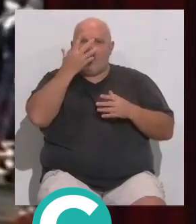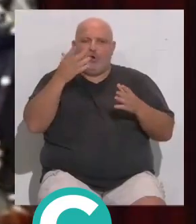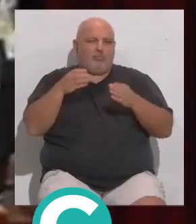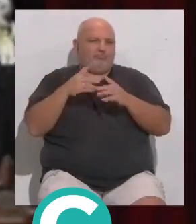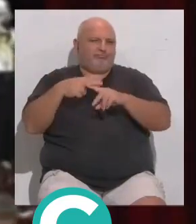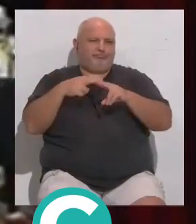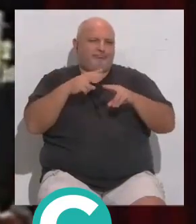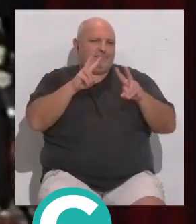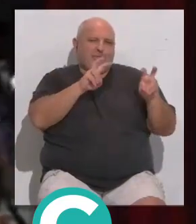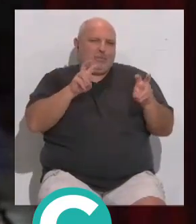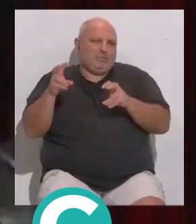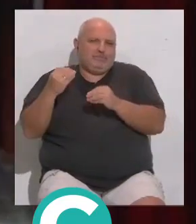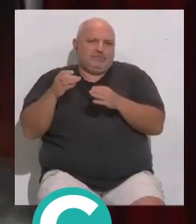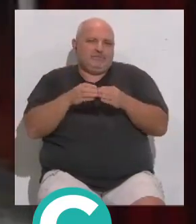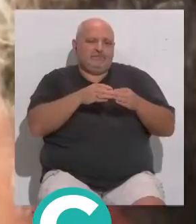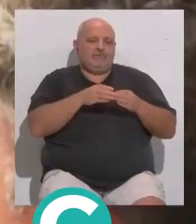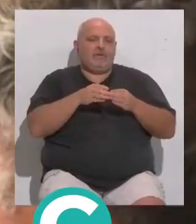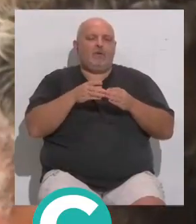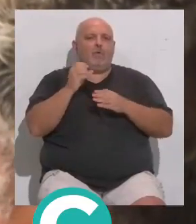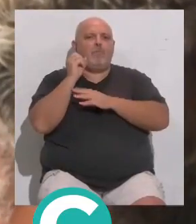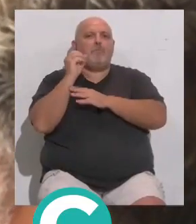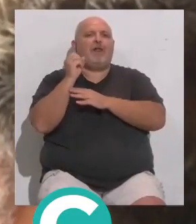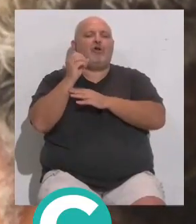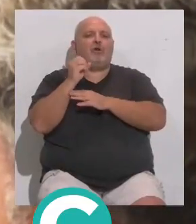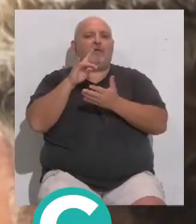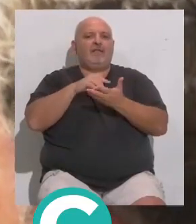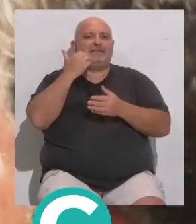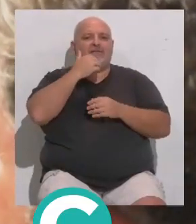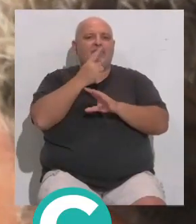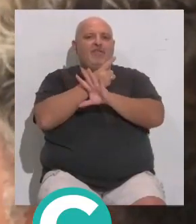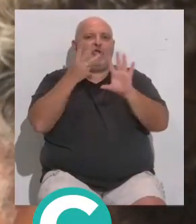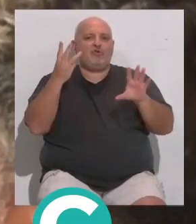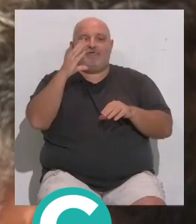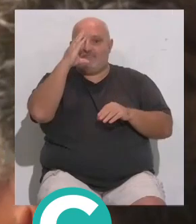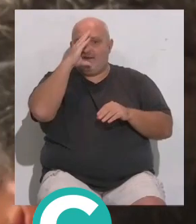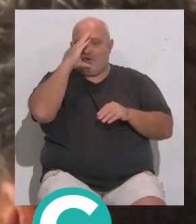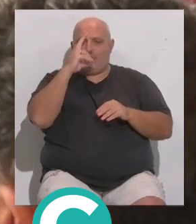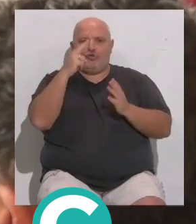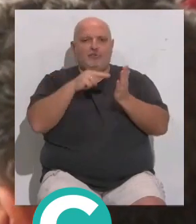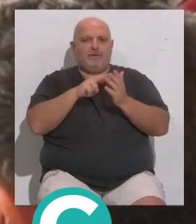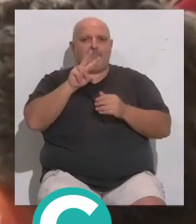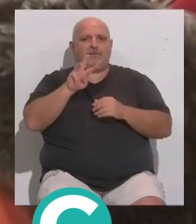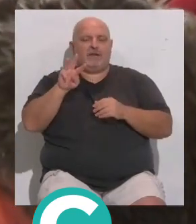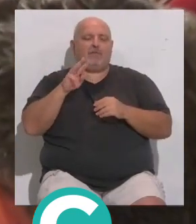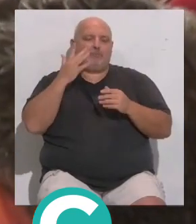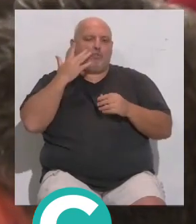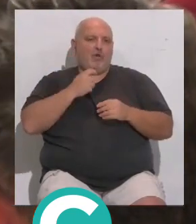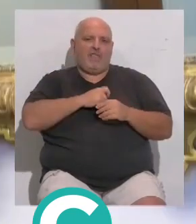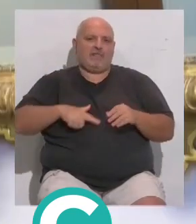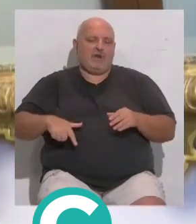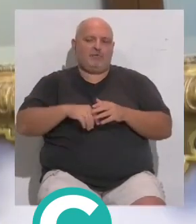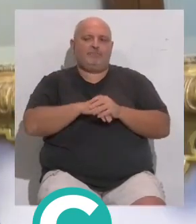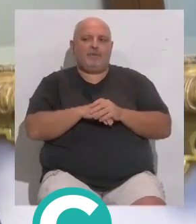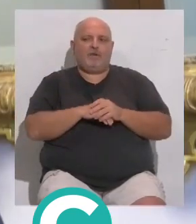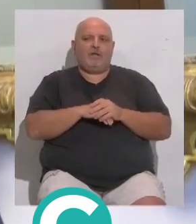El alcalde ha asegurado que Joaquín Quiñones dará un pregonazo el sábado 18 de febrero y que será muy gaditano.